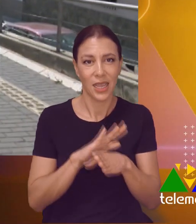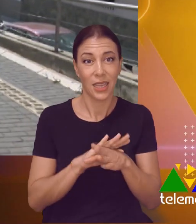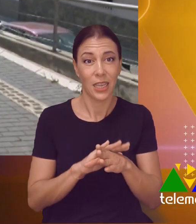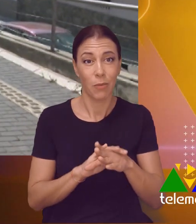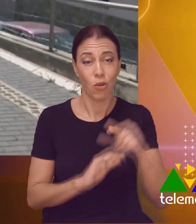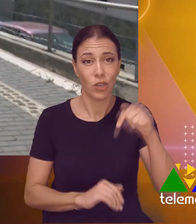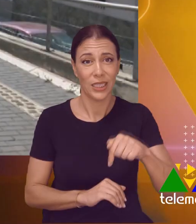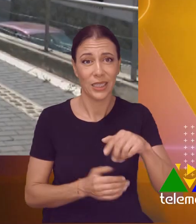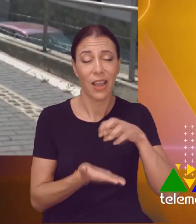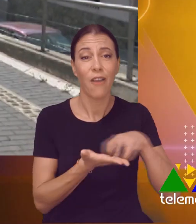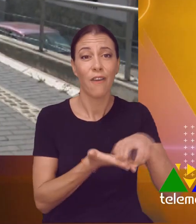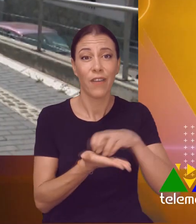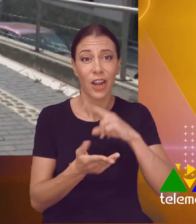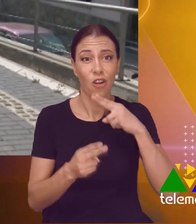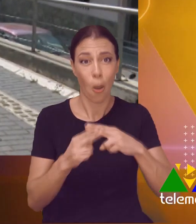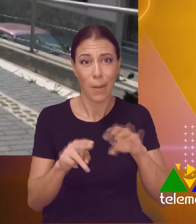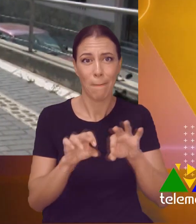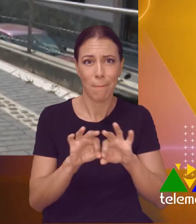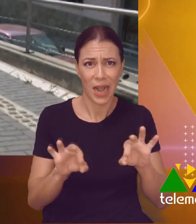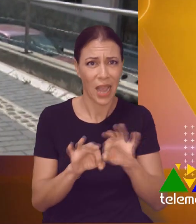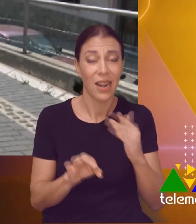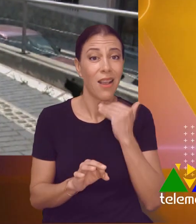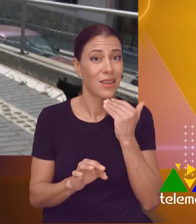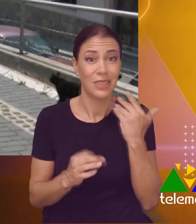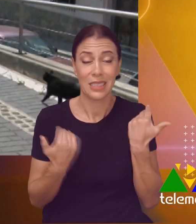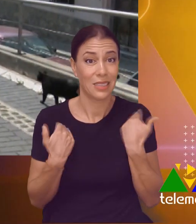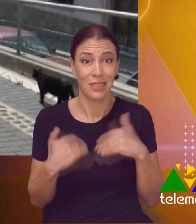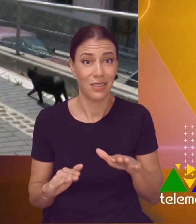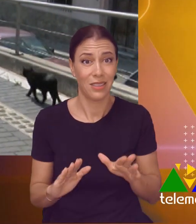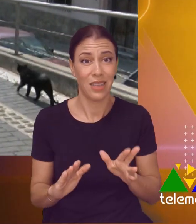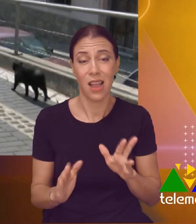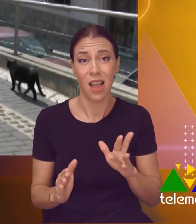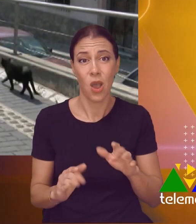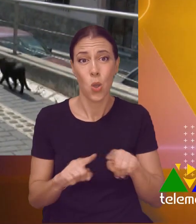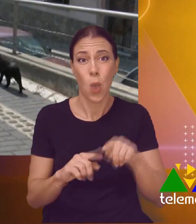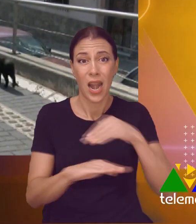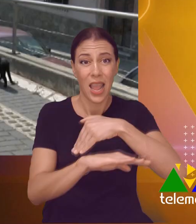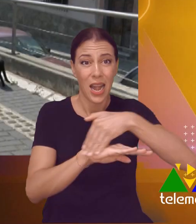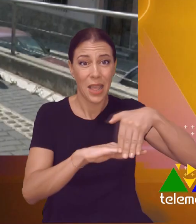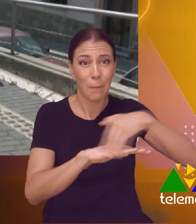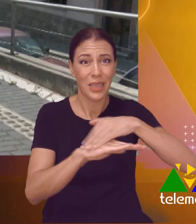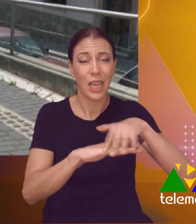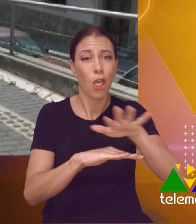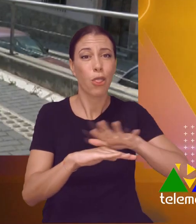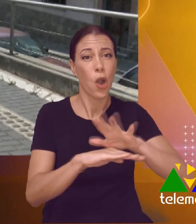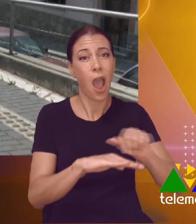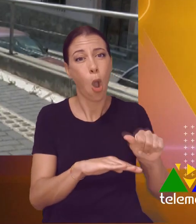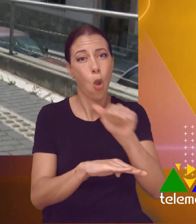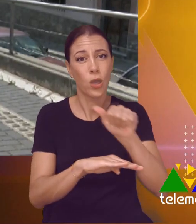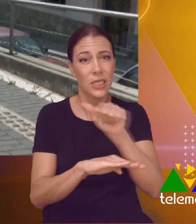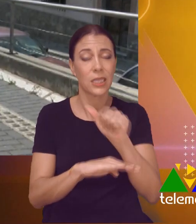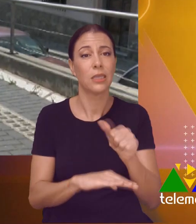Seguimos manteniéndonos en este barrio de La Esparraguera, estamos prácticamente ya en el límite